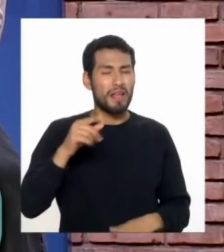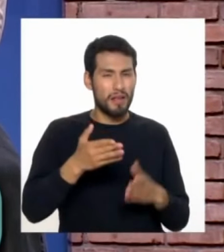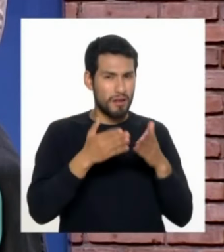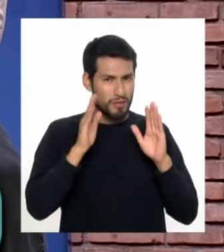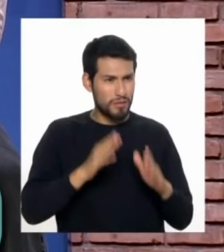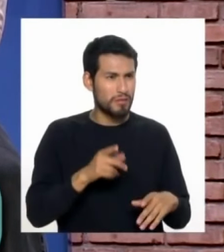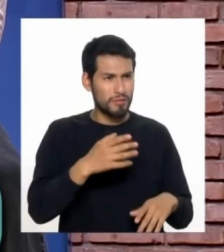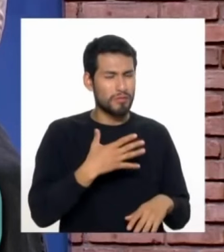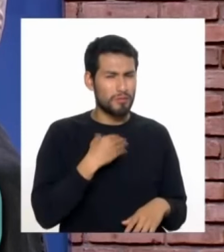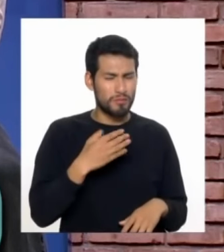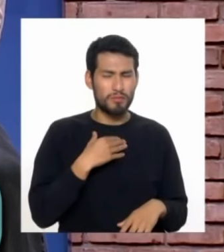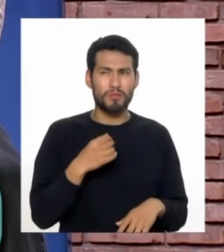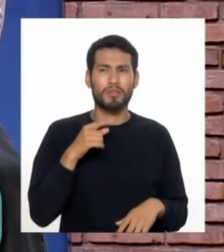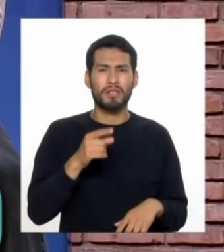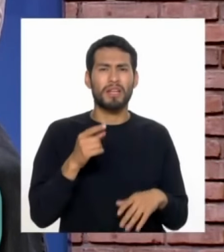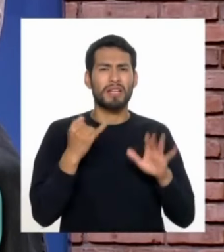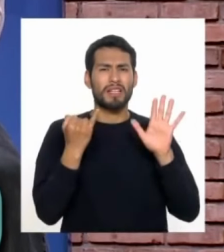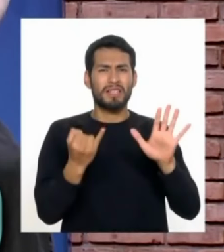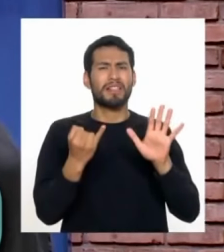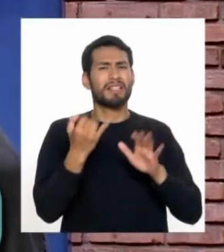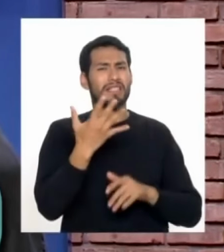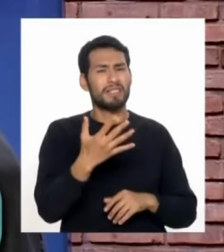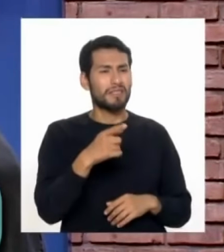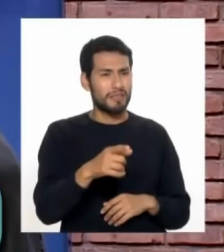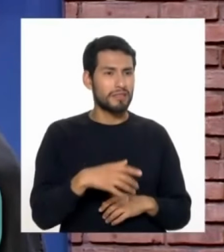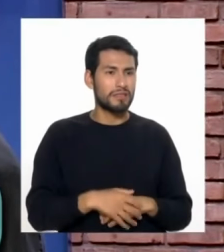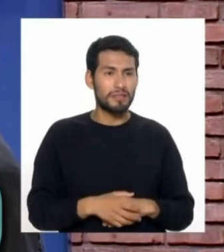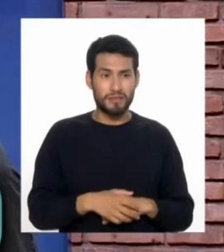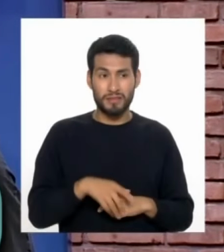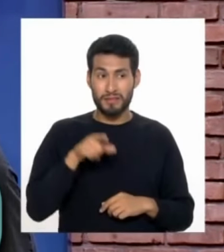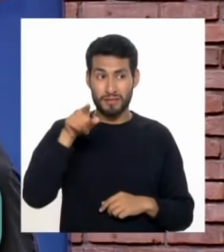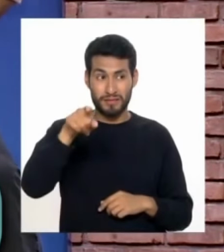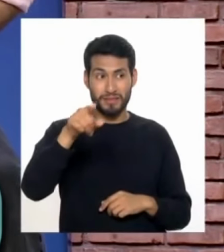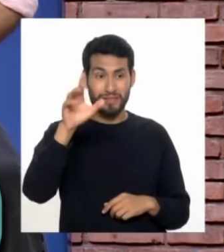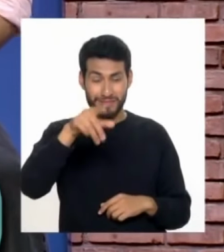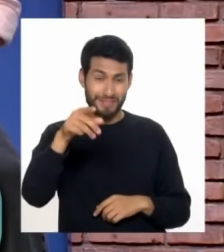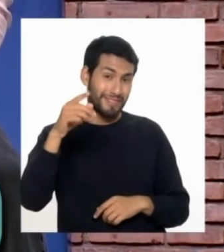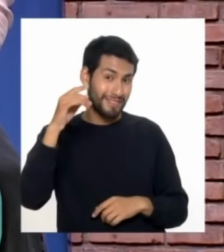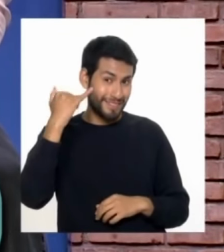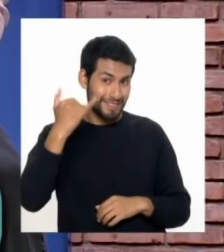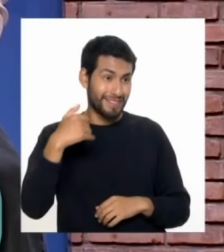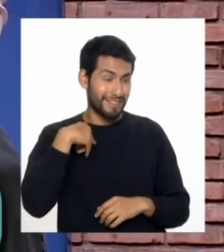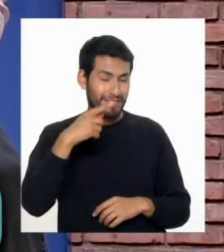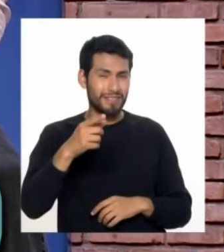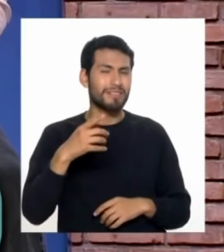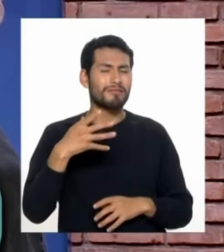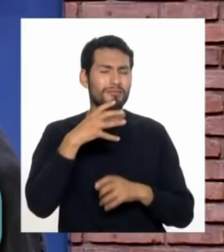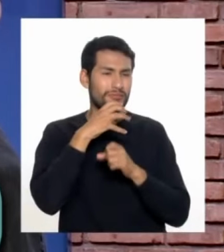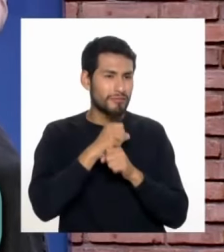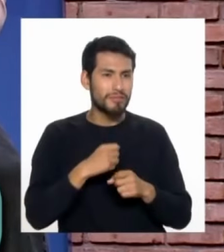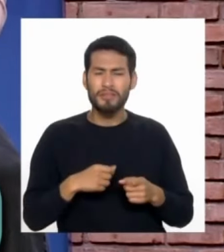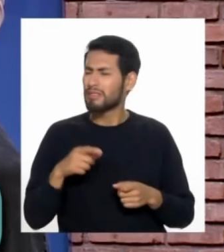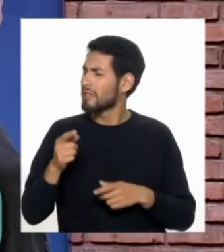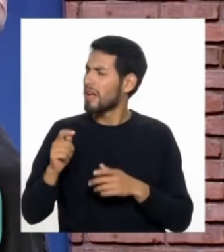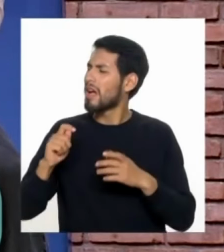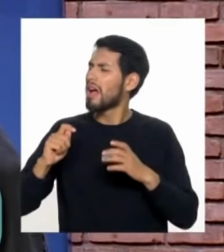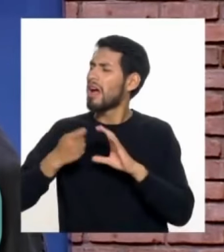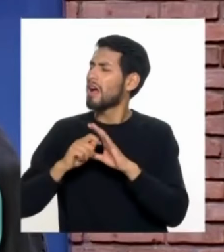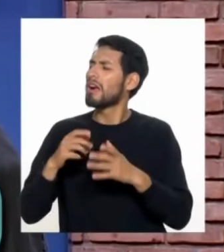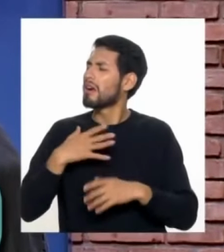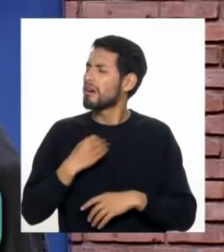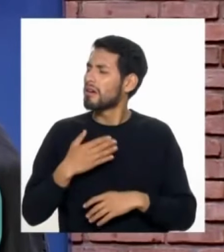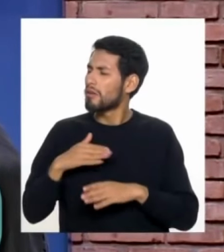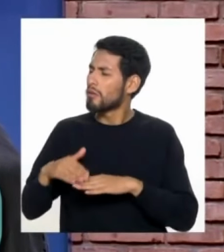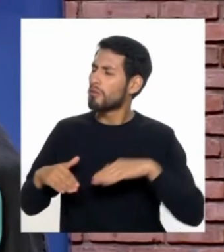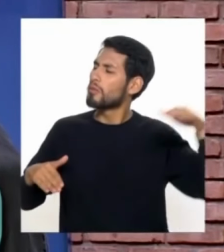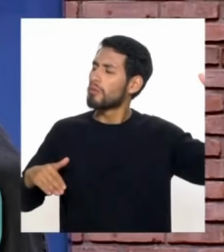alumnas, tiene 65 años y está un poquito mal. ¿Para qué edad? Ya nos un vamos. Poquito mal de la ciática. ¿Talleres de qué edades a qué edades